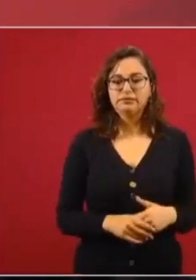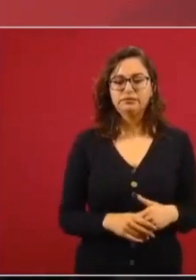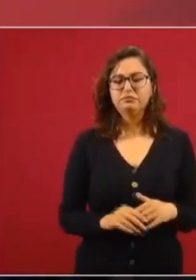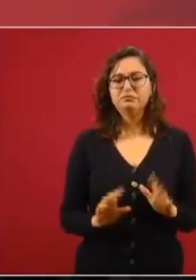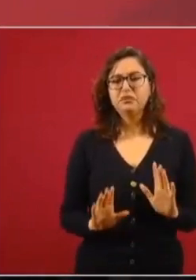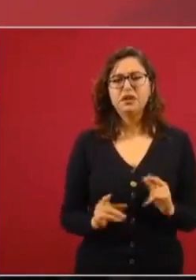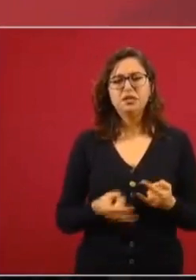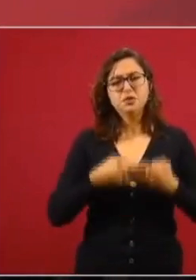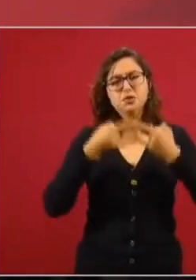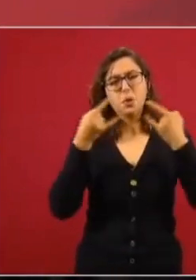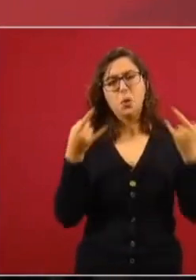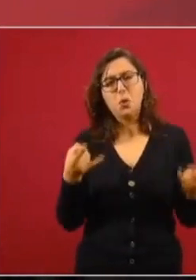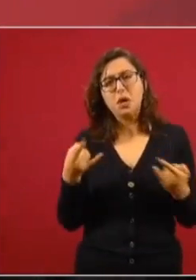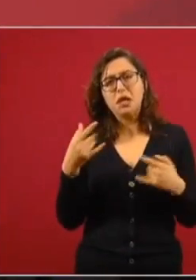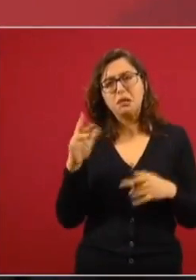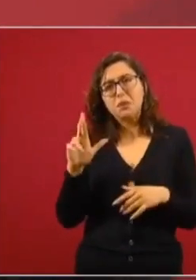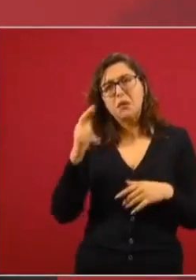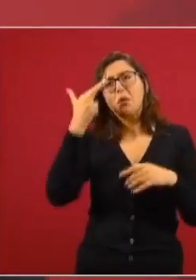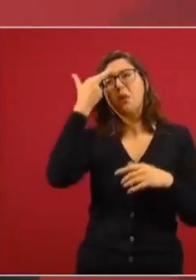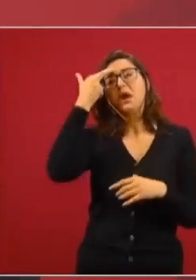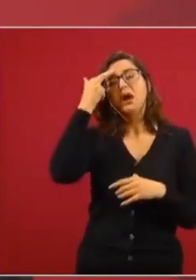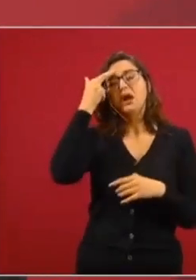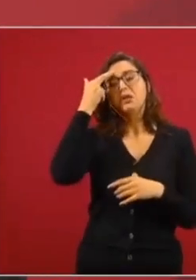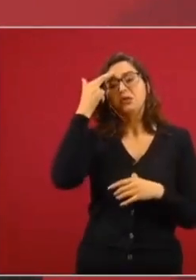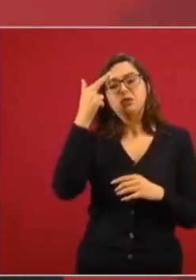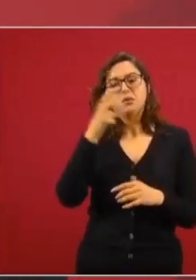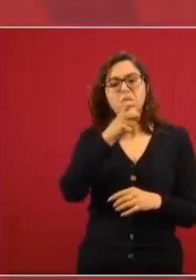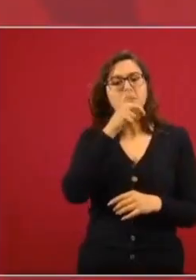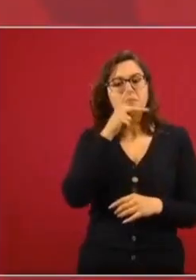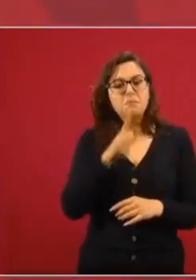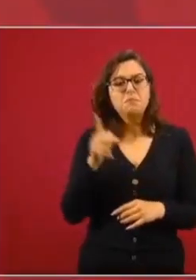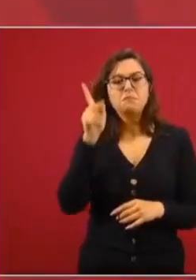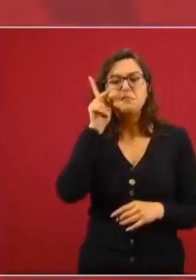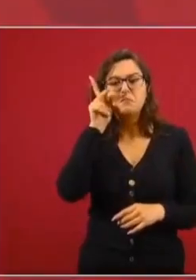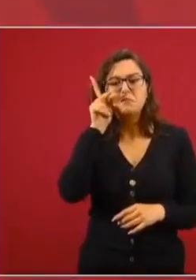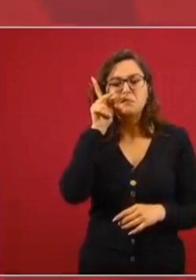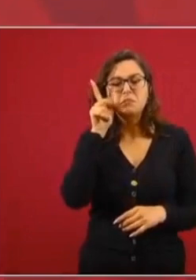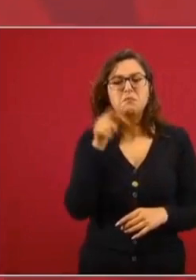anécdota de que el Papa